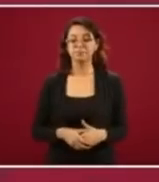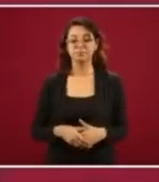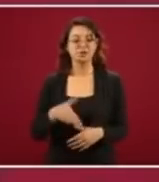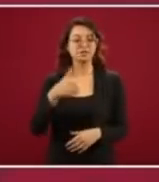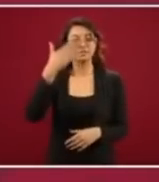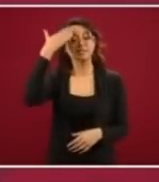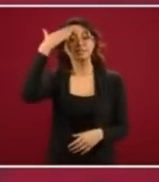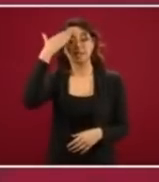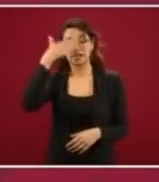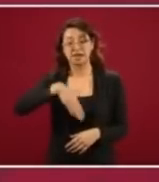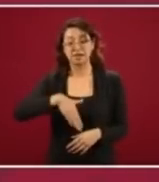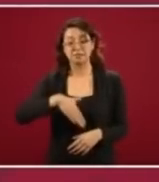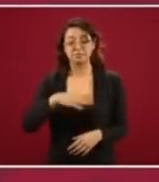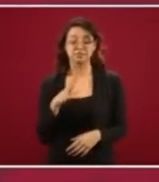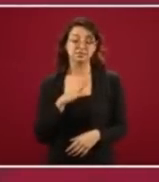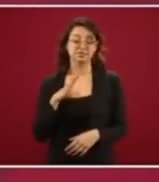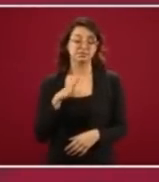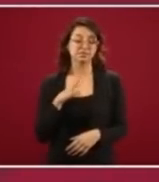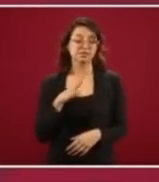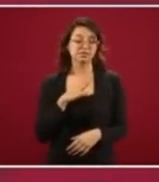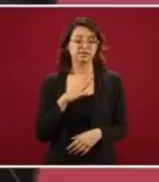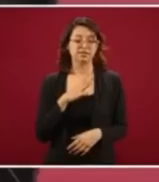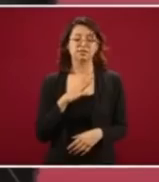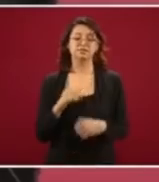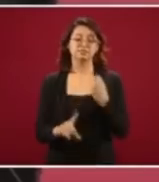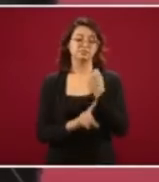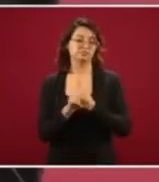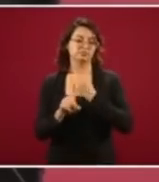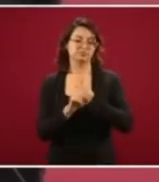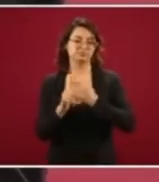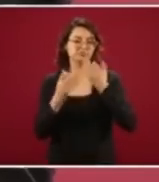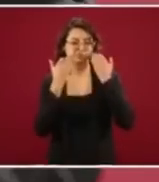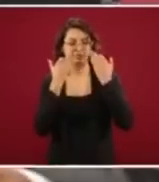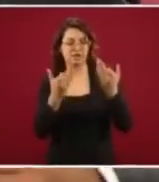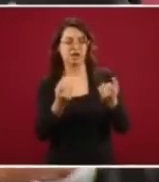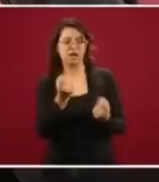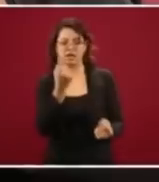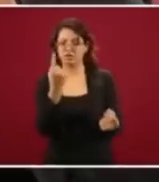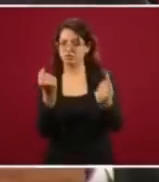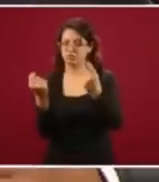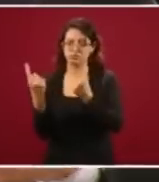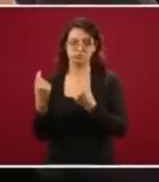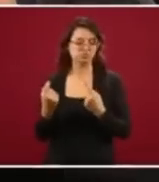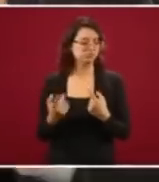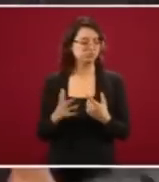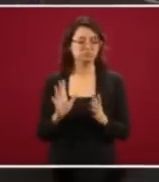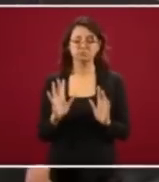público y notorio. Es evidente que